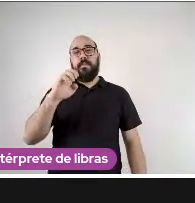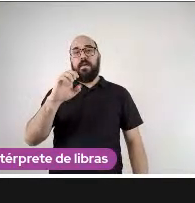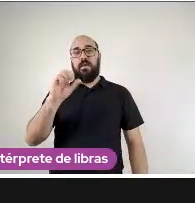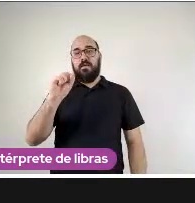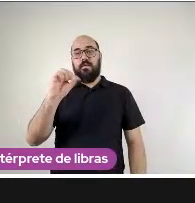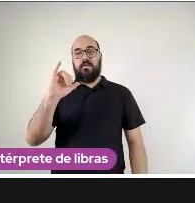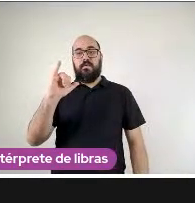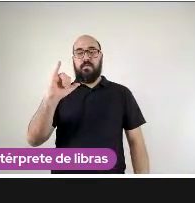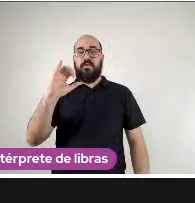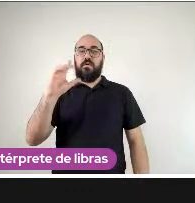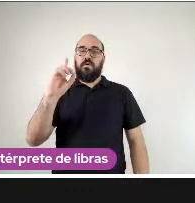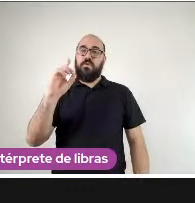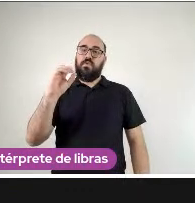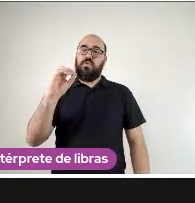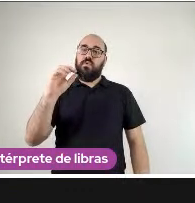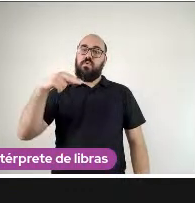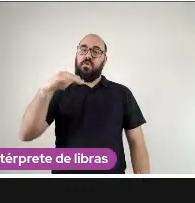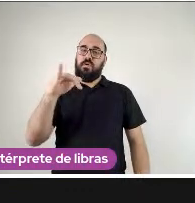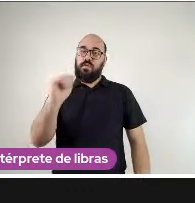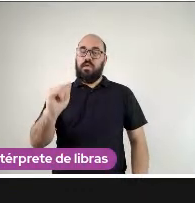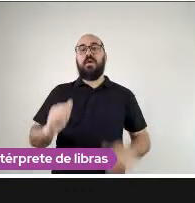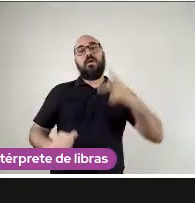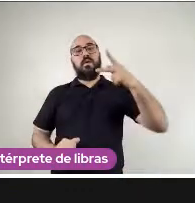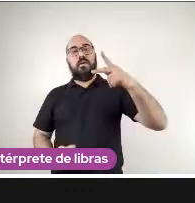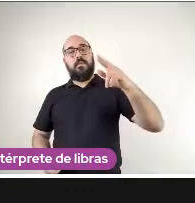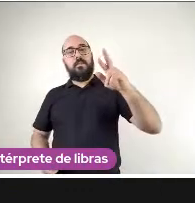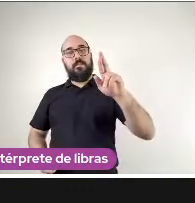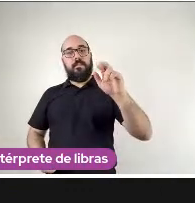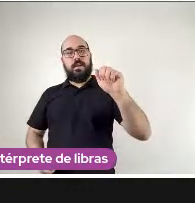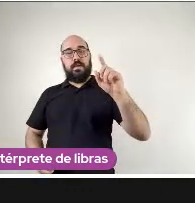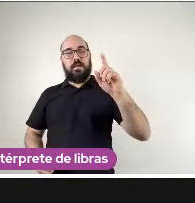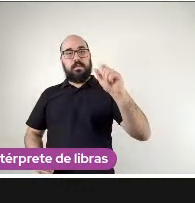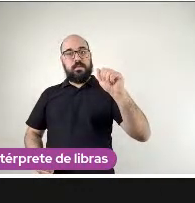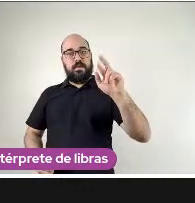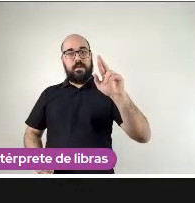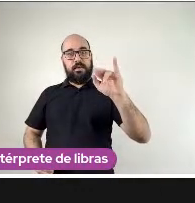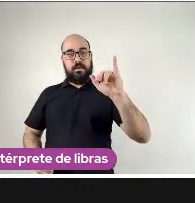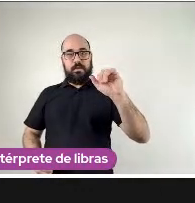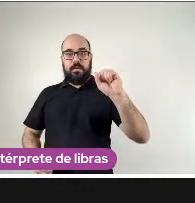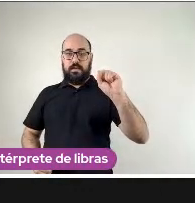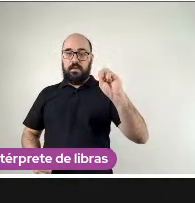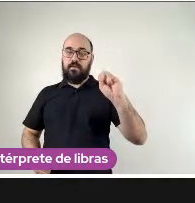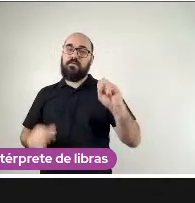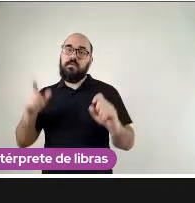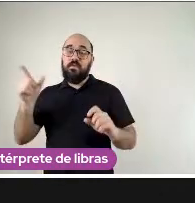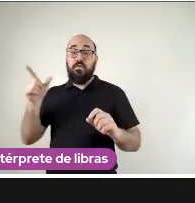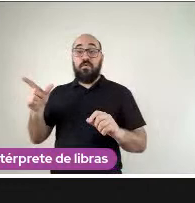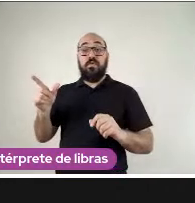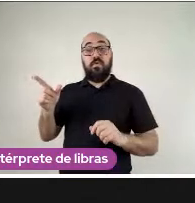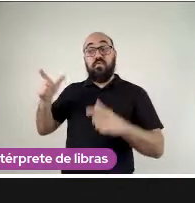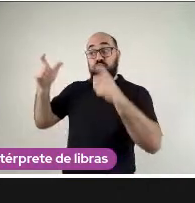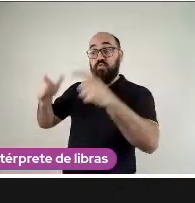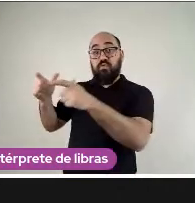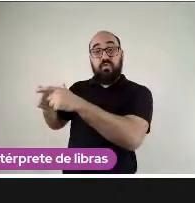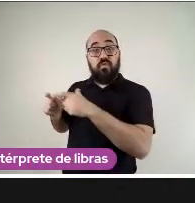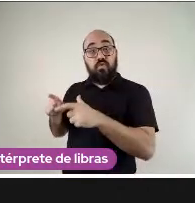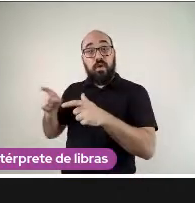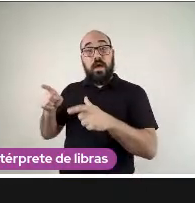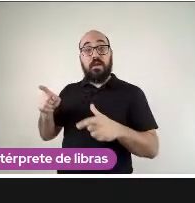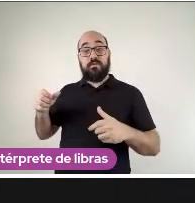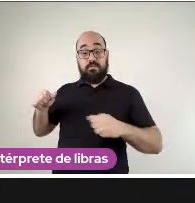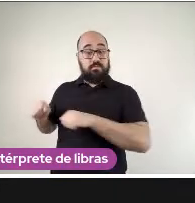también a la mitigación del cambio climático, como comentaba anteriormente. Pero no sé si recordáis, voy a retroceder para atrás,